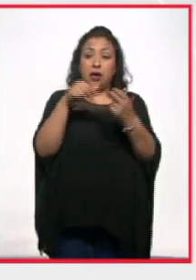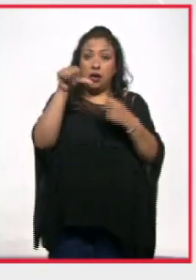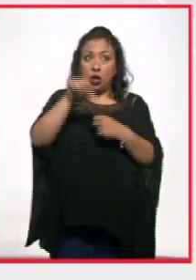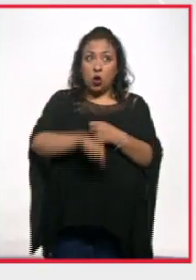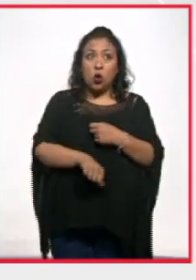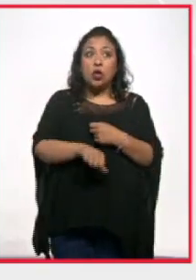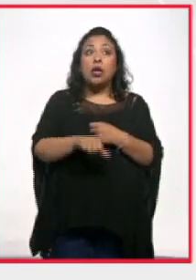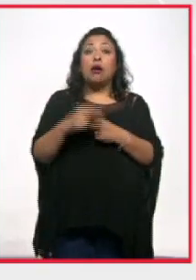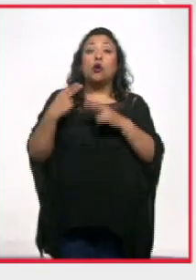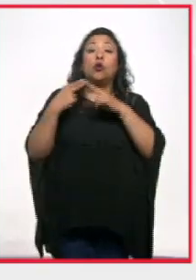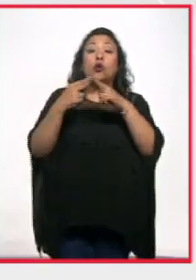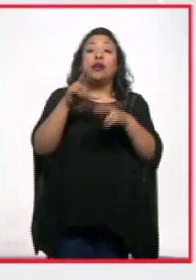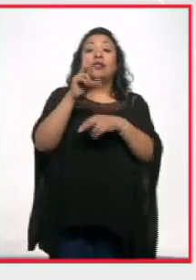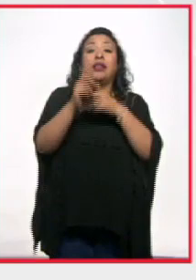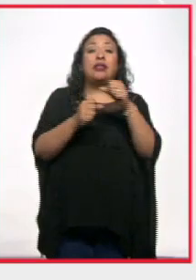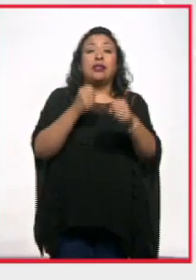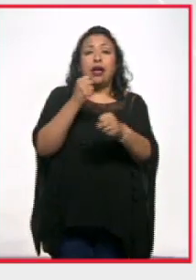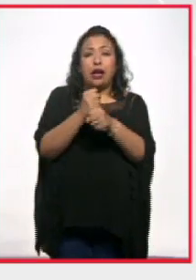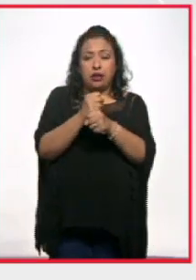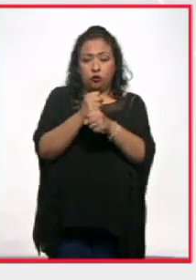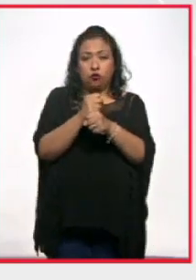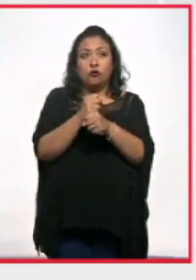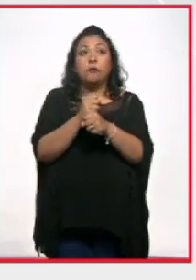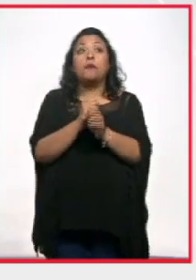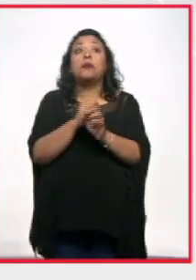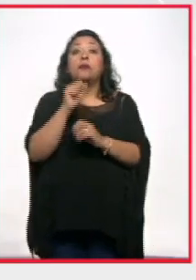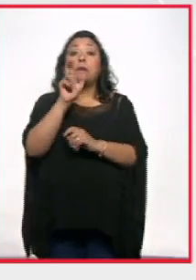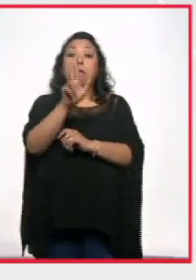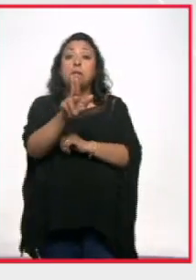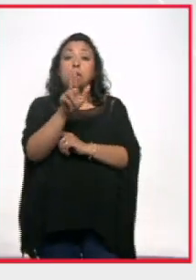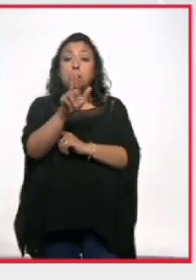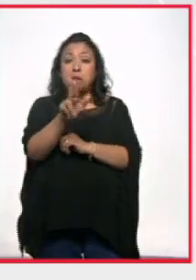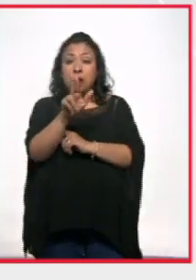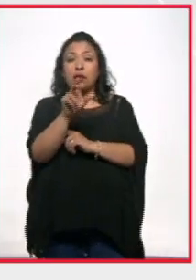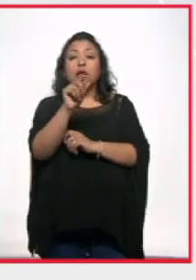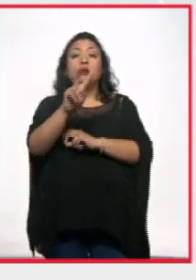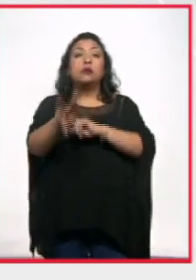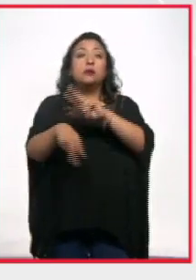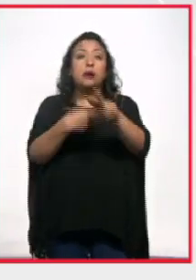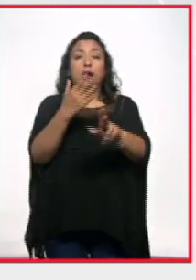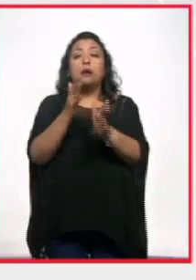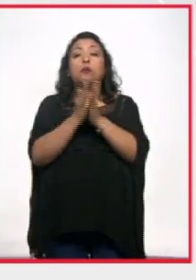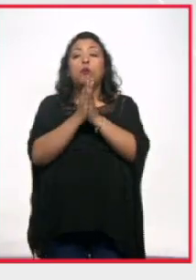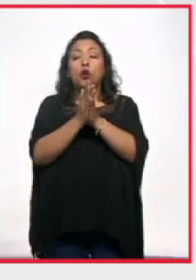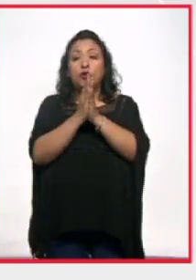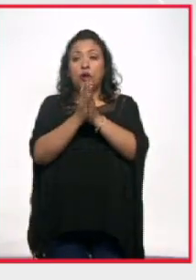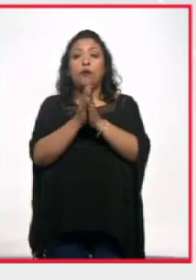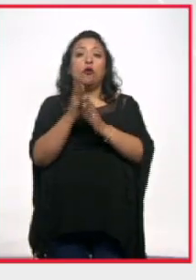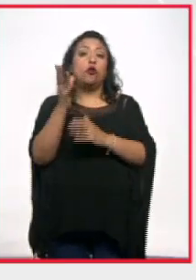de cumplir 30 años, ¿sí? Y el martes próximo van, por favor, a